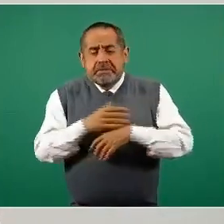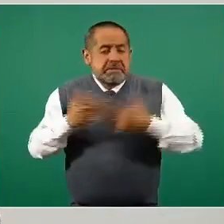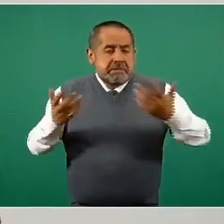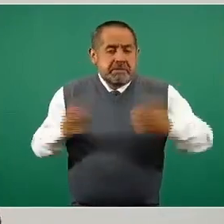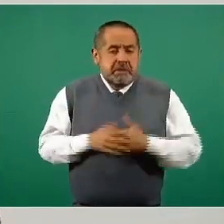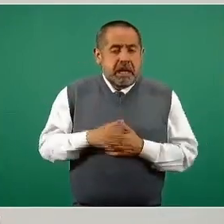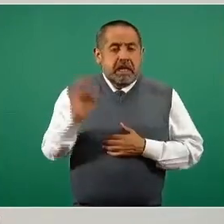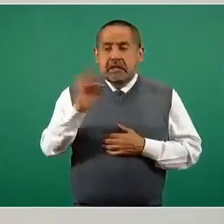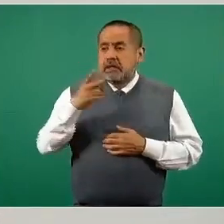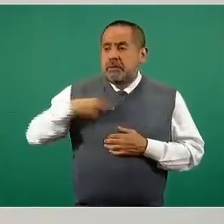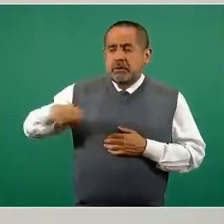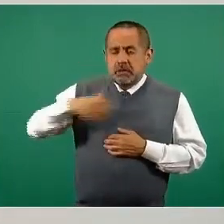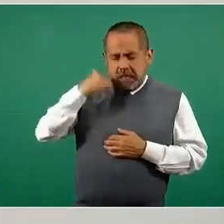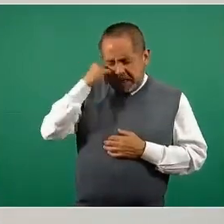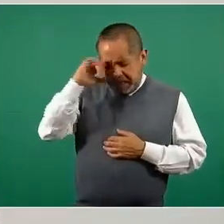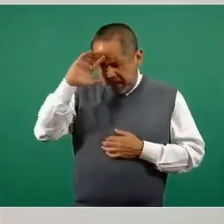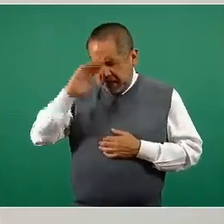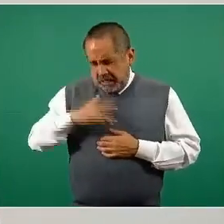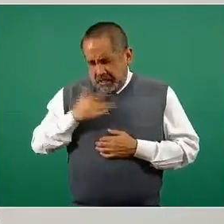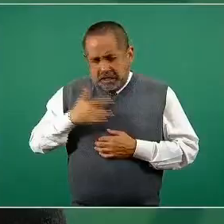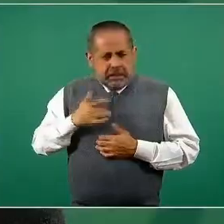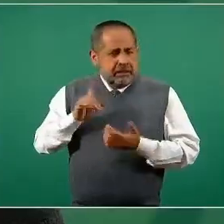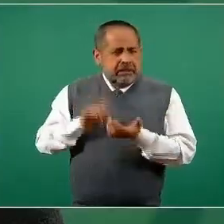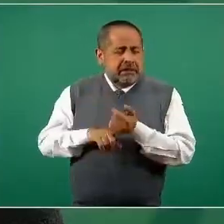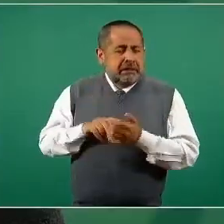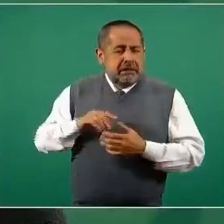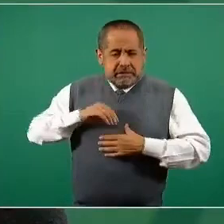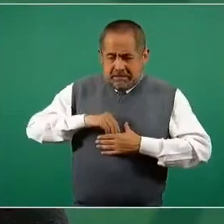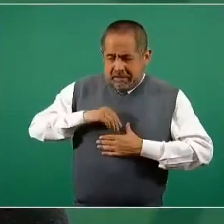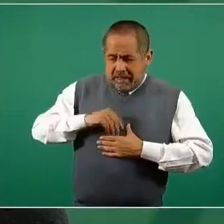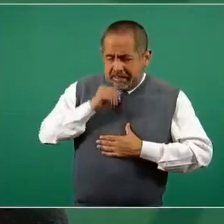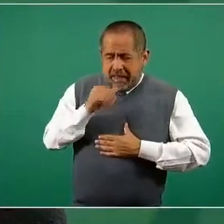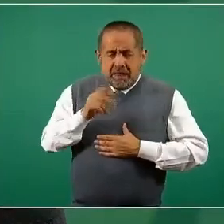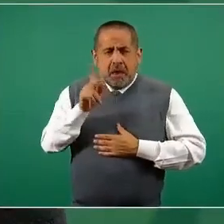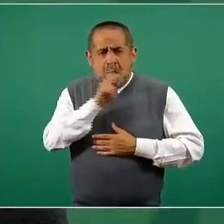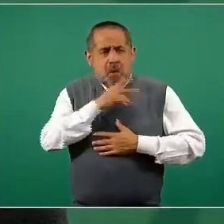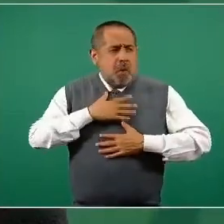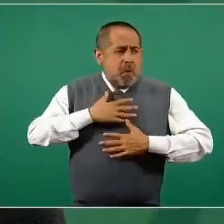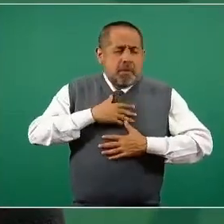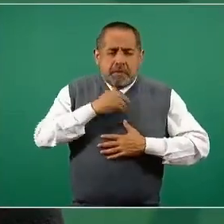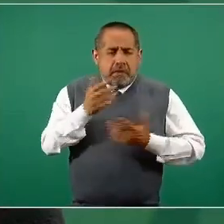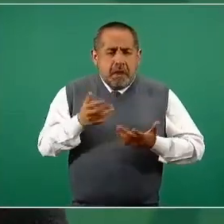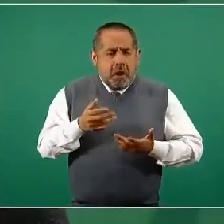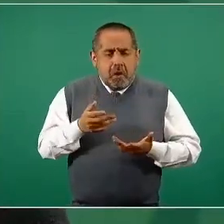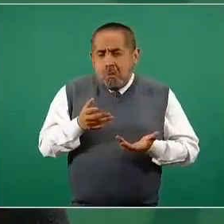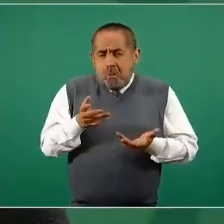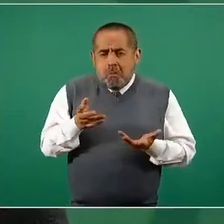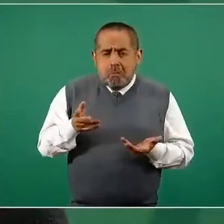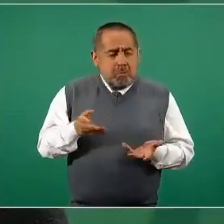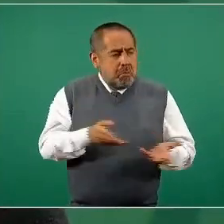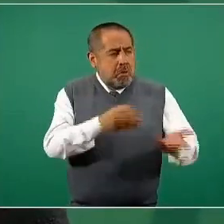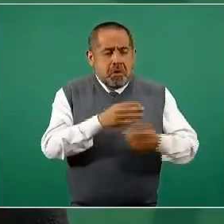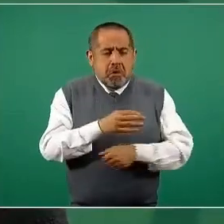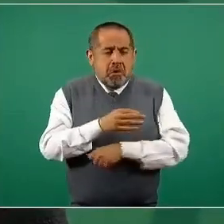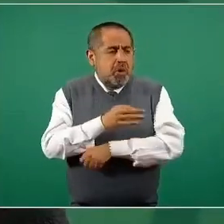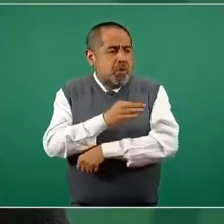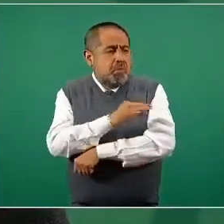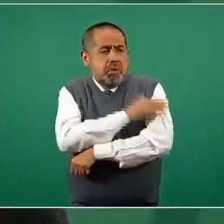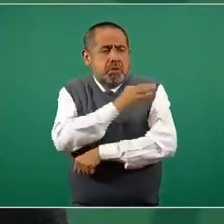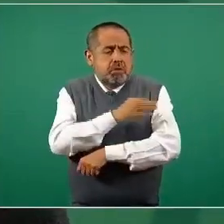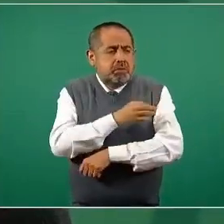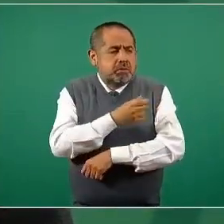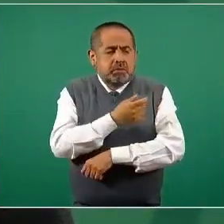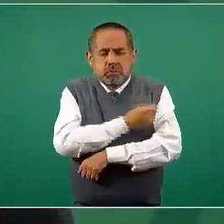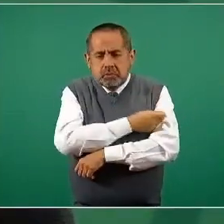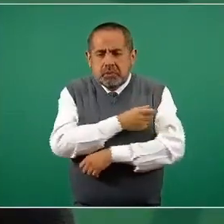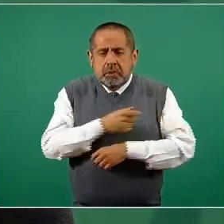encuentra asintomática, si no está expresando signos y síntomas respiratorios, puede acceder sin ningún problema a la